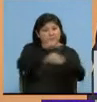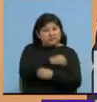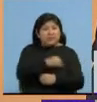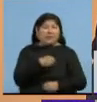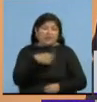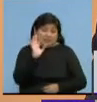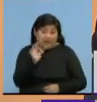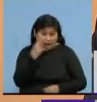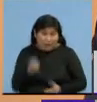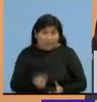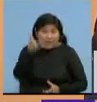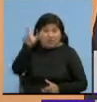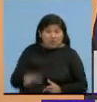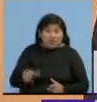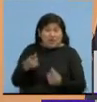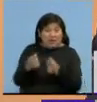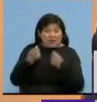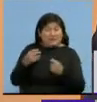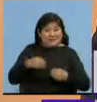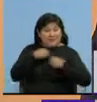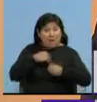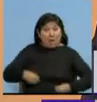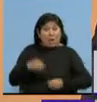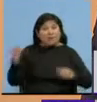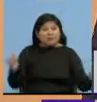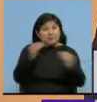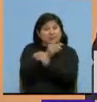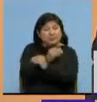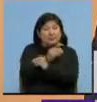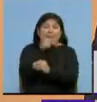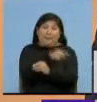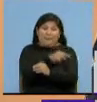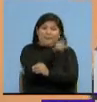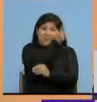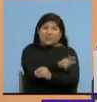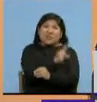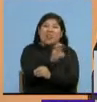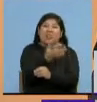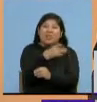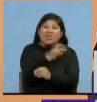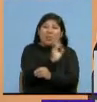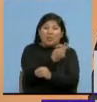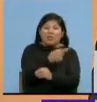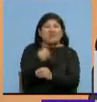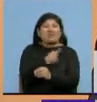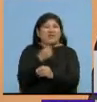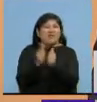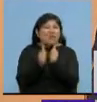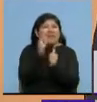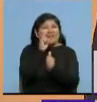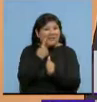Pero si nos podemos abstraer, hoy es un cumpleaños. ¿Por qué se festeja el Día Nacional de Órganos?